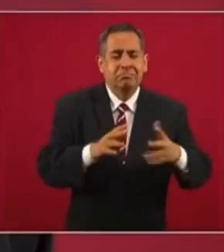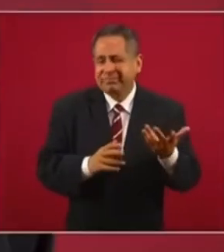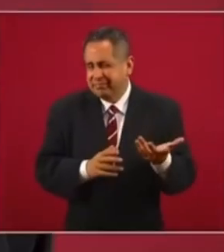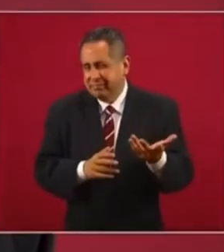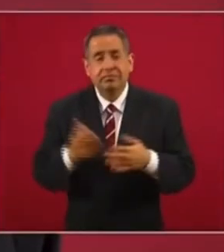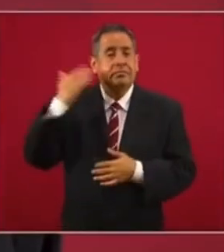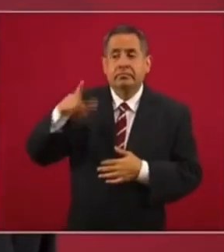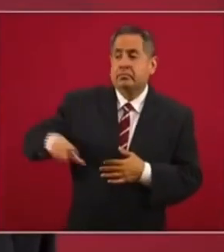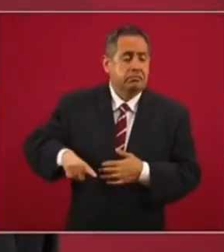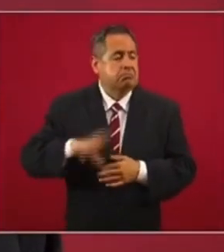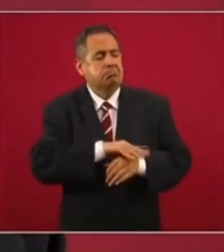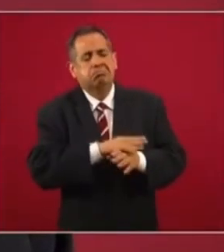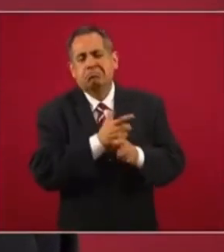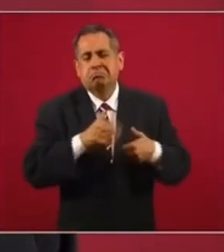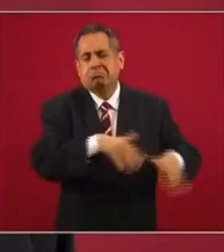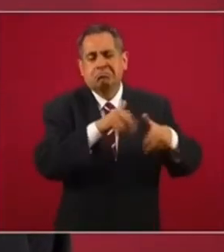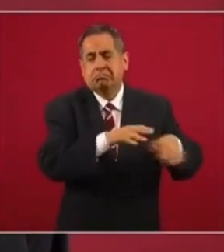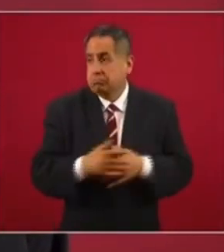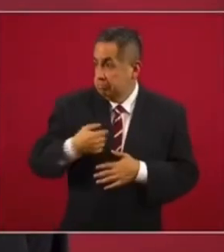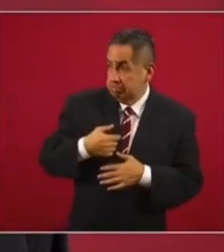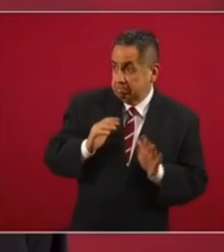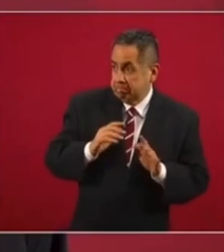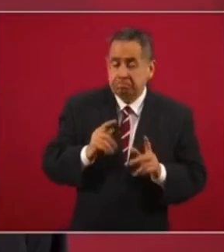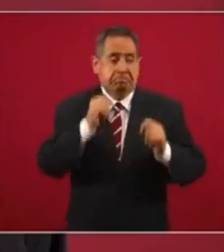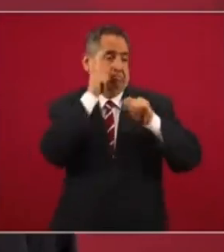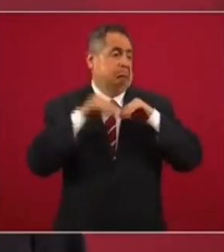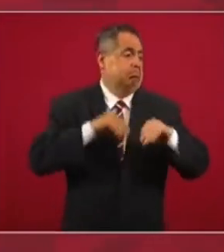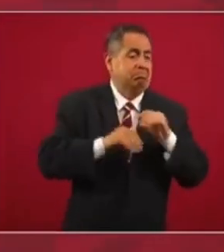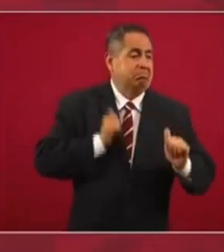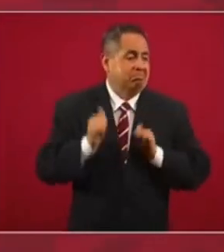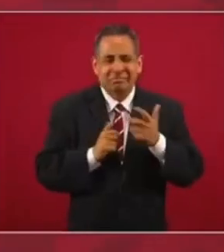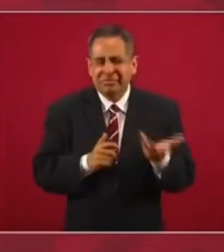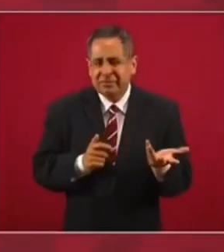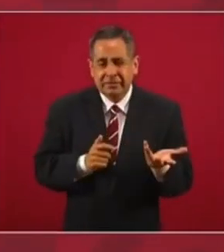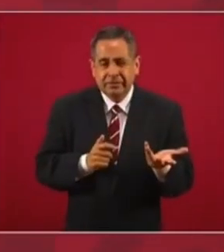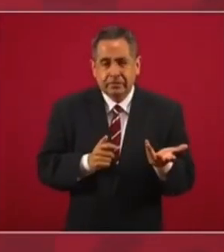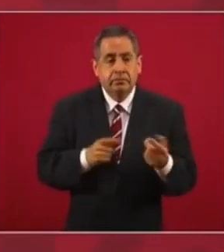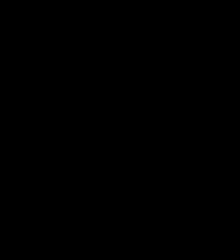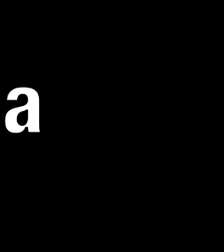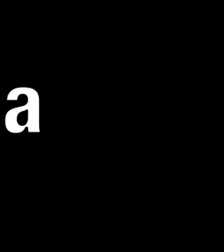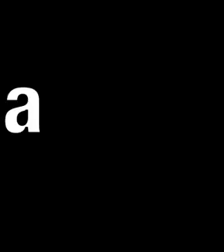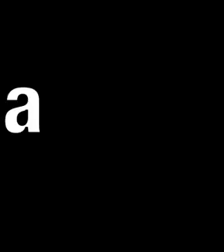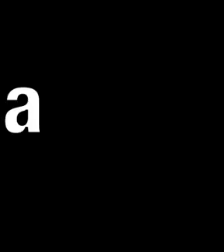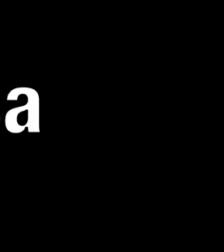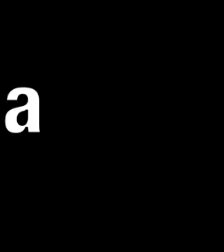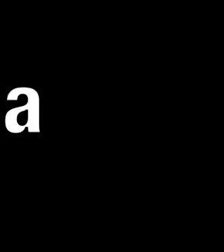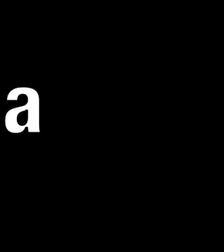Les permitían hacer y deshacer. No podían hacer lo mismo en Canadá.